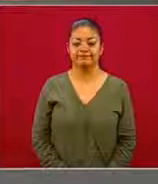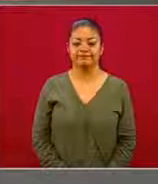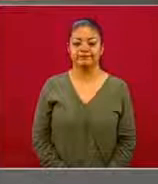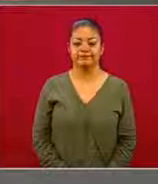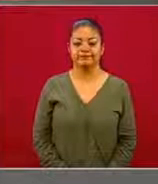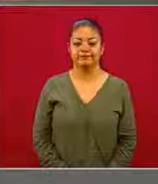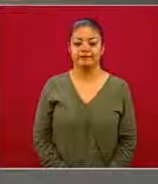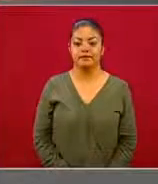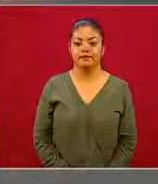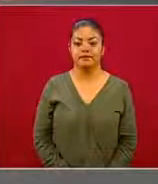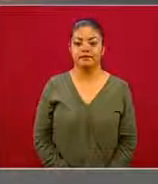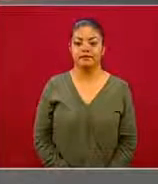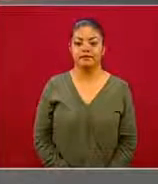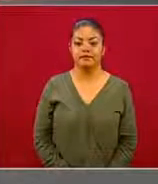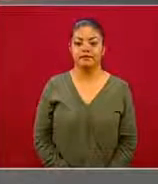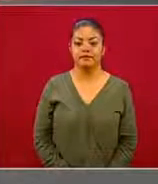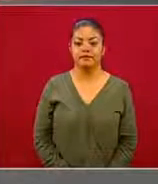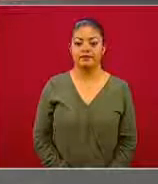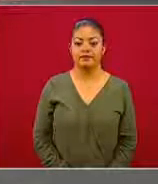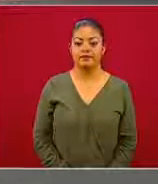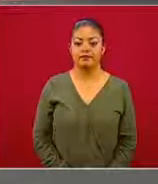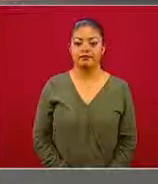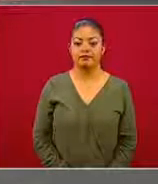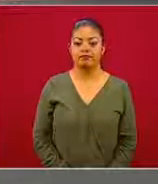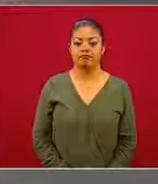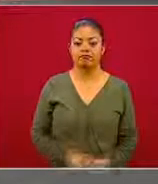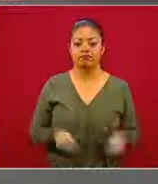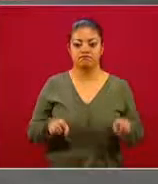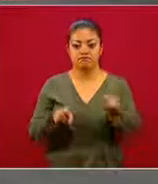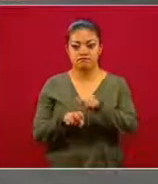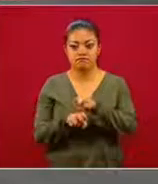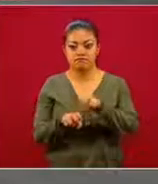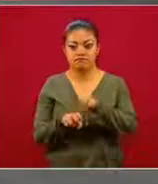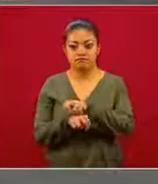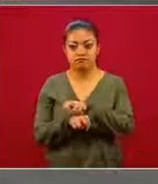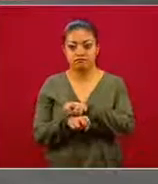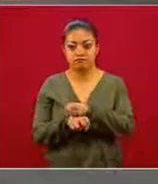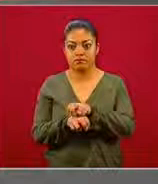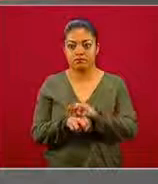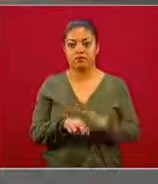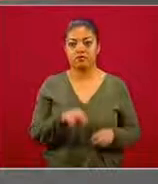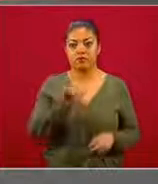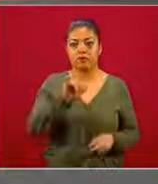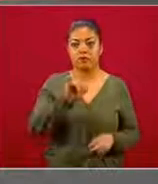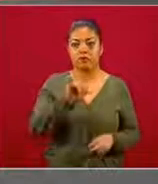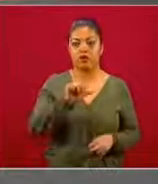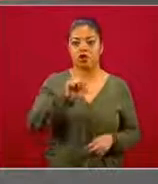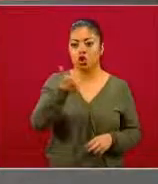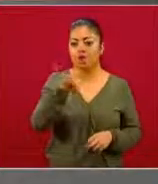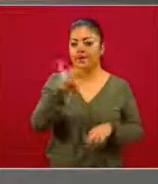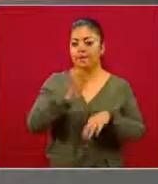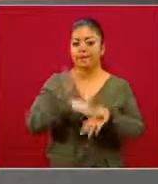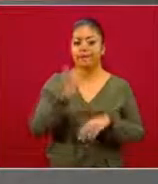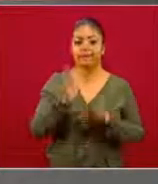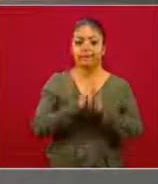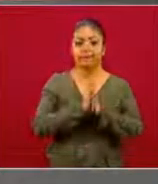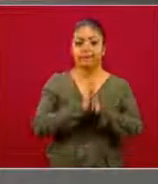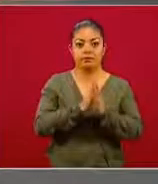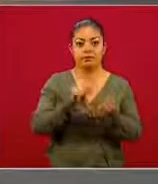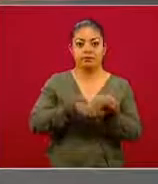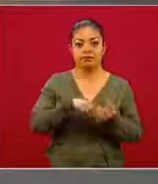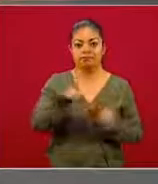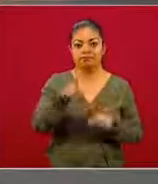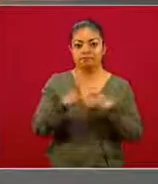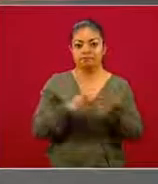Muy bueno, présteme mejor ese. O déselo acá a la doctora. Sí, para que tengamos otro más y tengamos independencia. Sí,